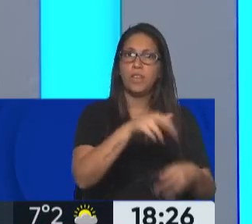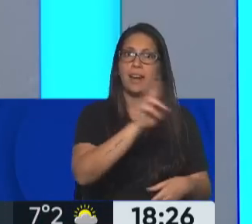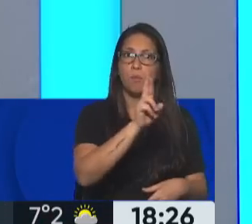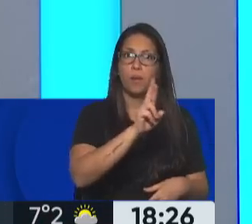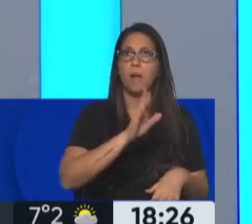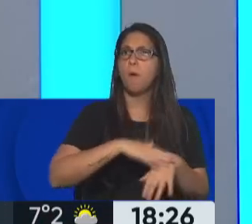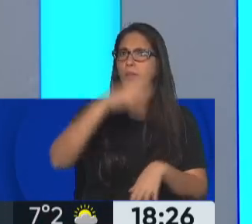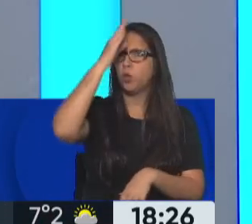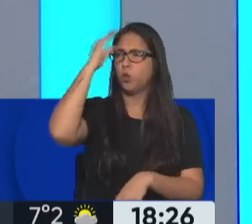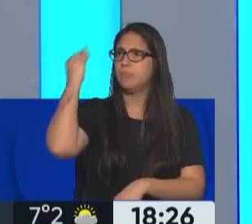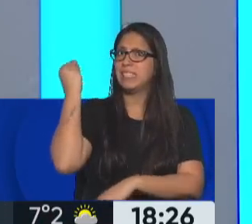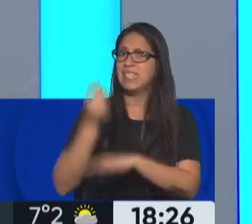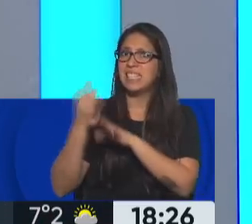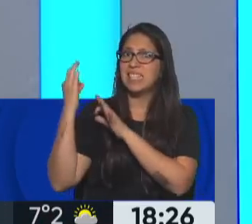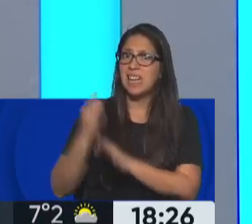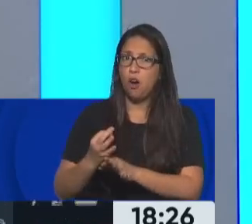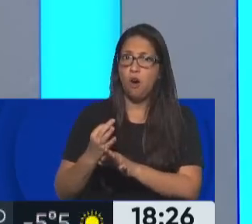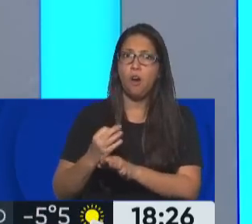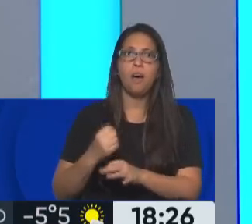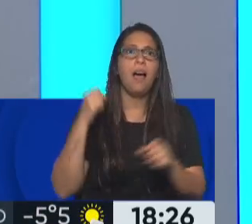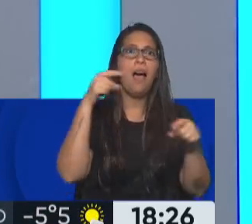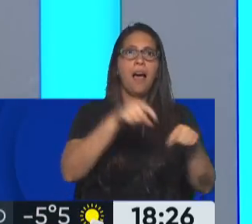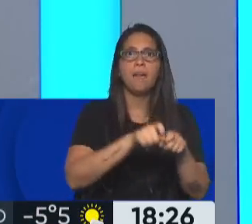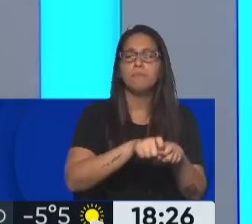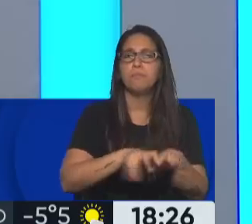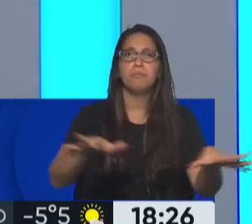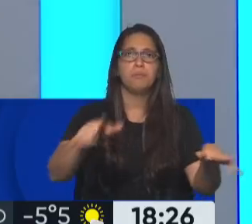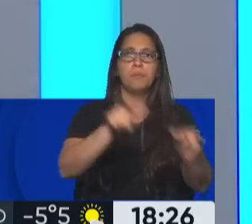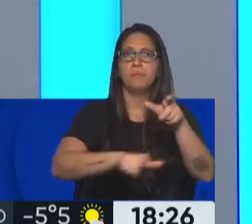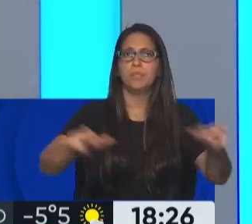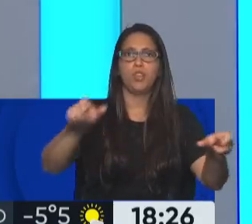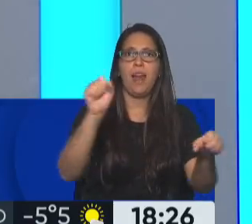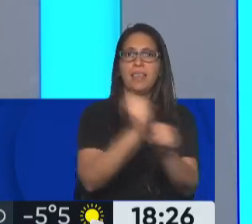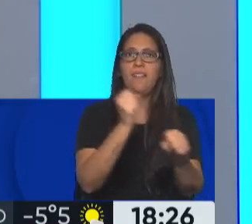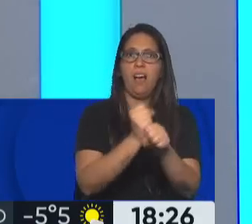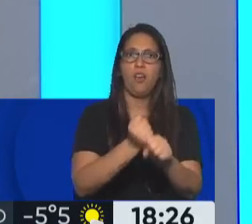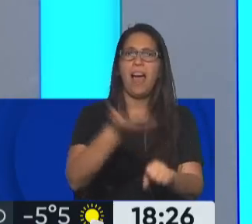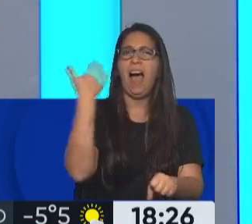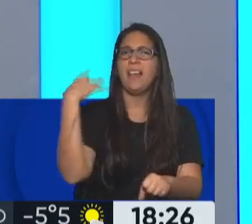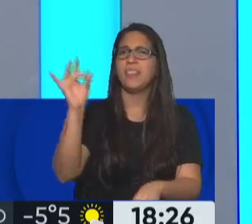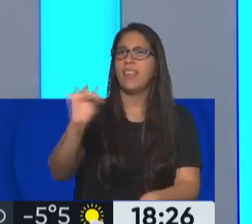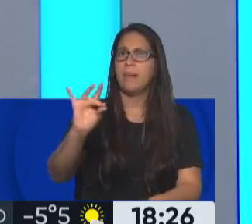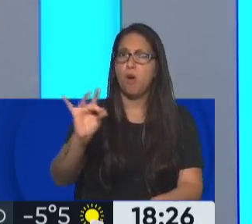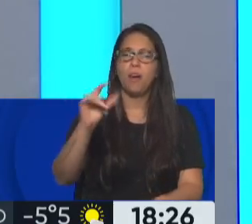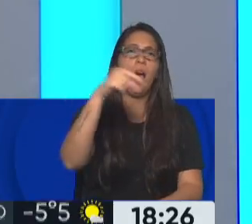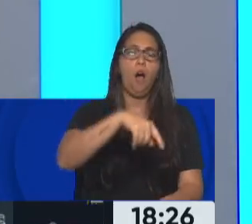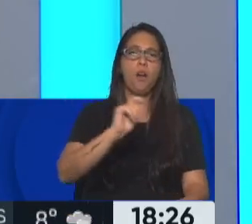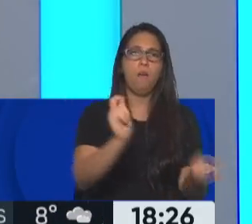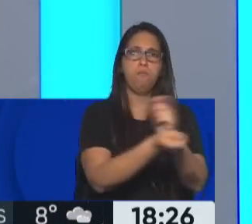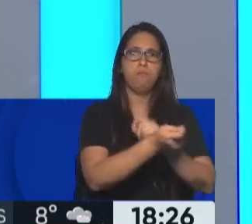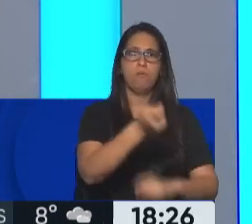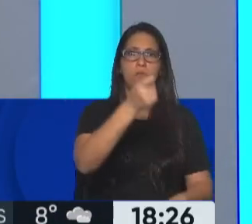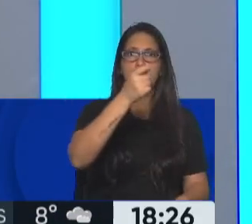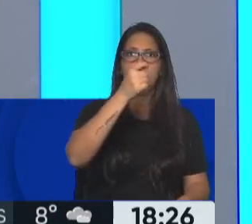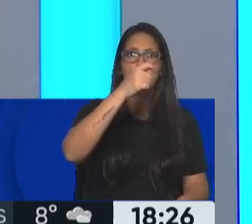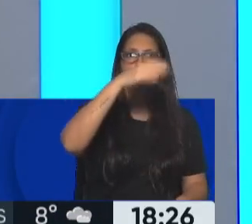Trump hacia la base de clase trabajadora, que históricamente era demócrata. Sí. Digo, incluso con Obama tuvo resultados muy buenos